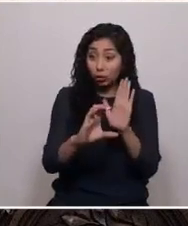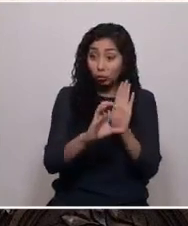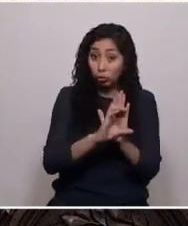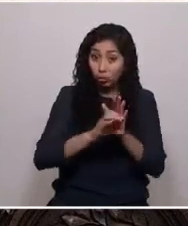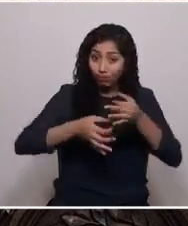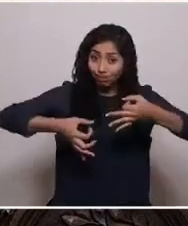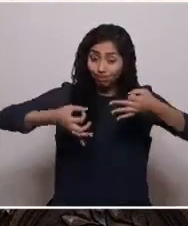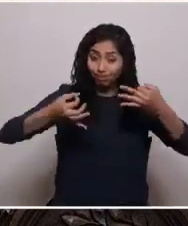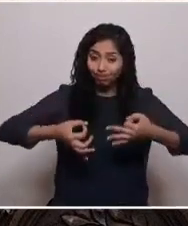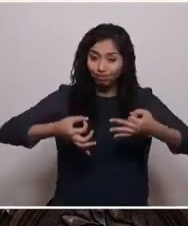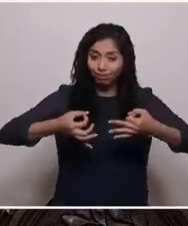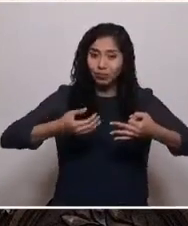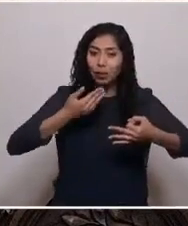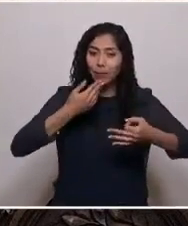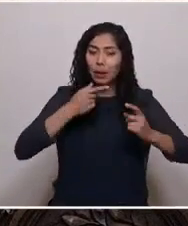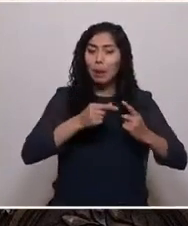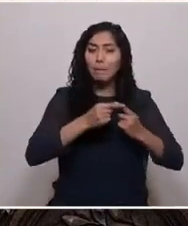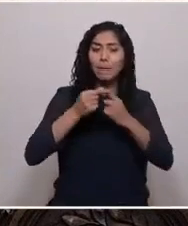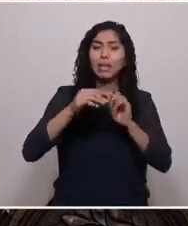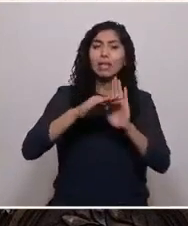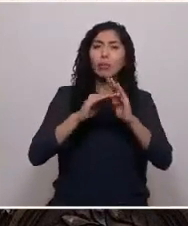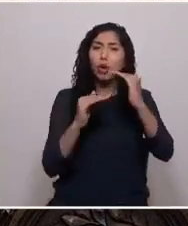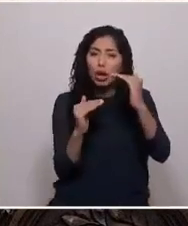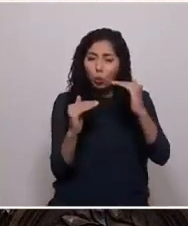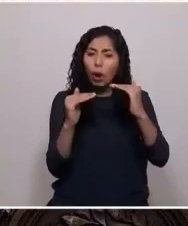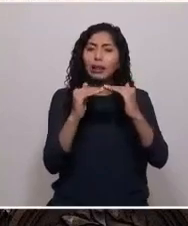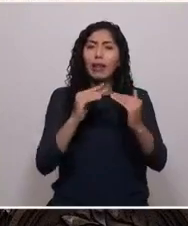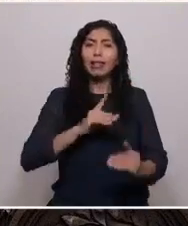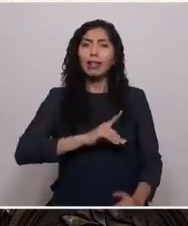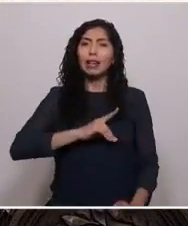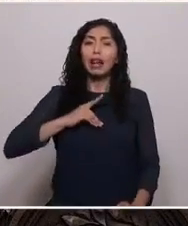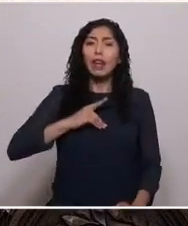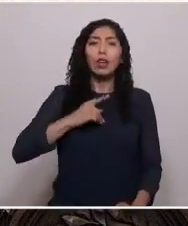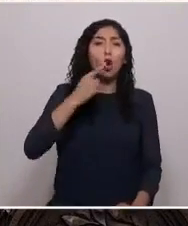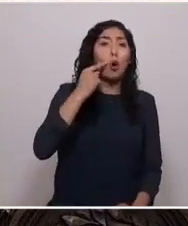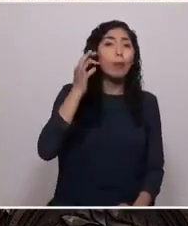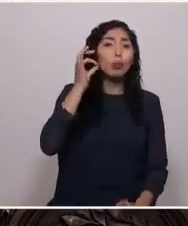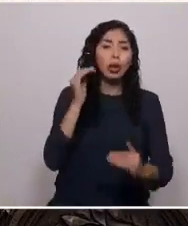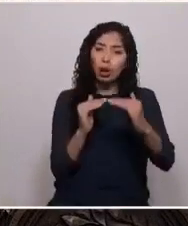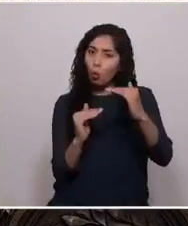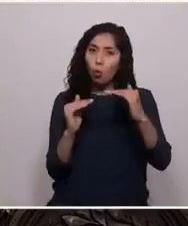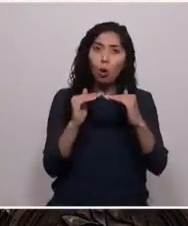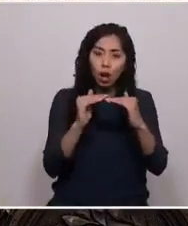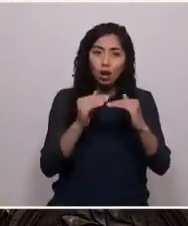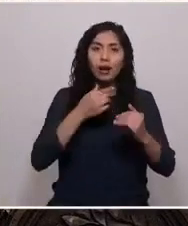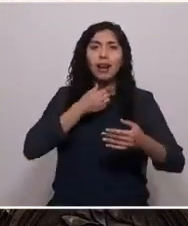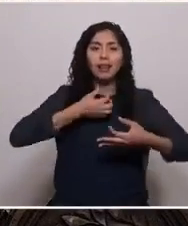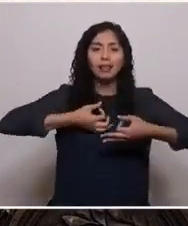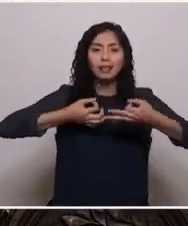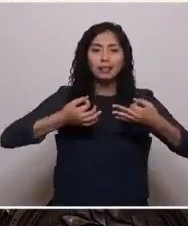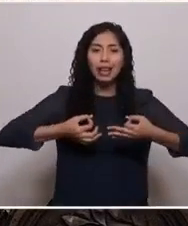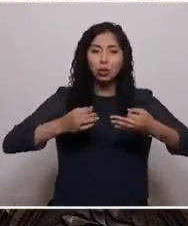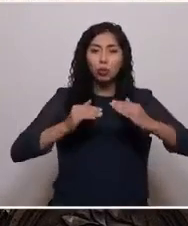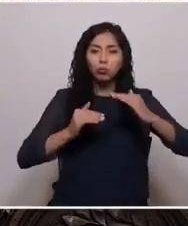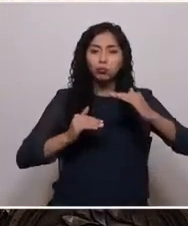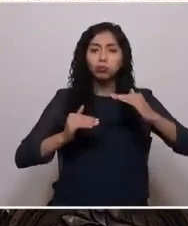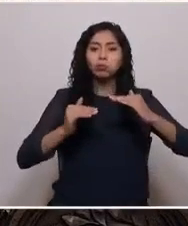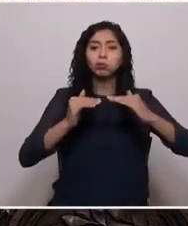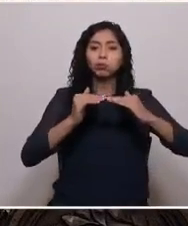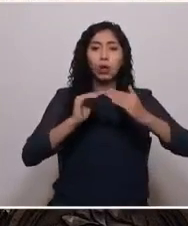la concreción efectiva del principio de igualdad y dignidad entre hombres y mujeres, garantizando la paridad real en todos los poderes del